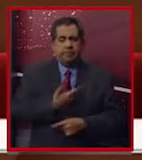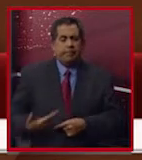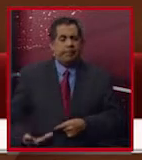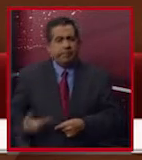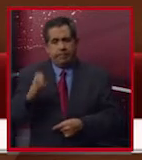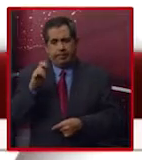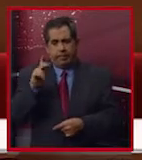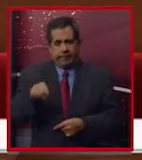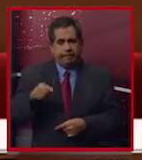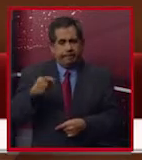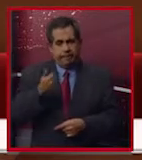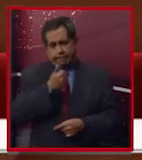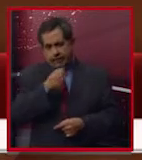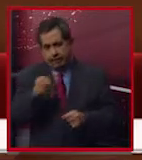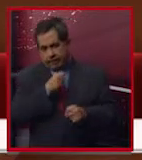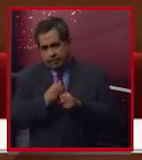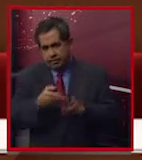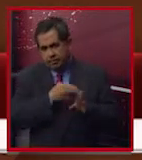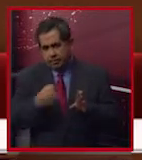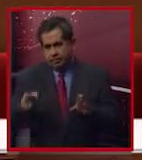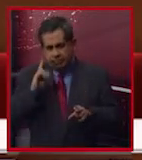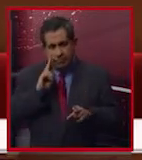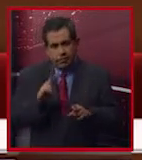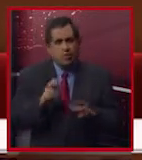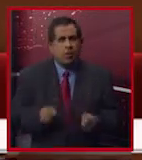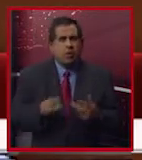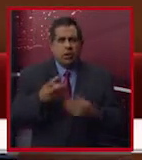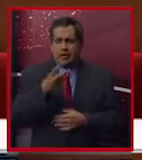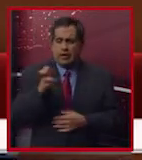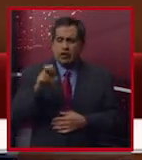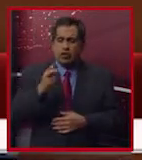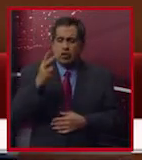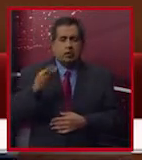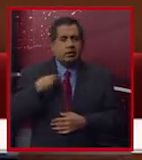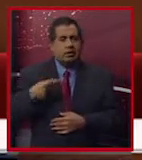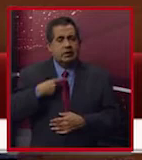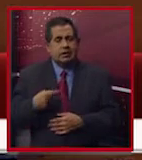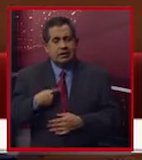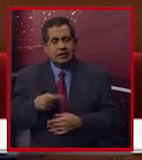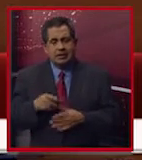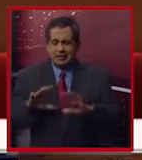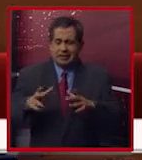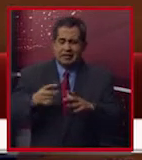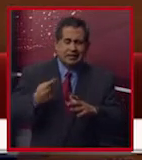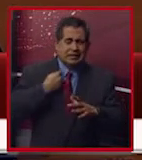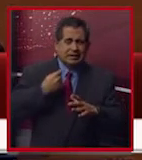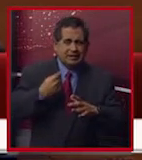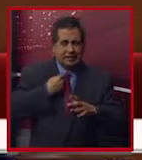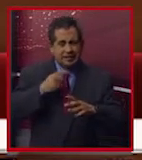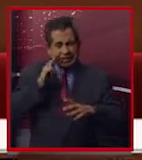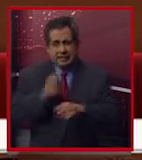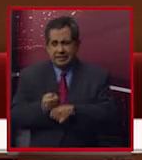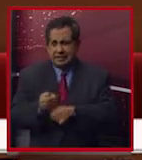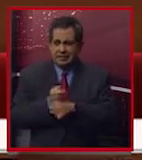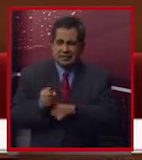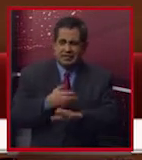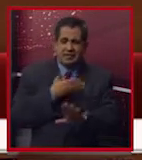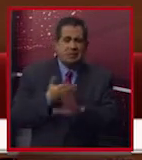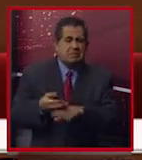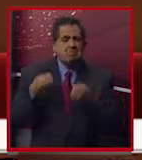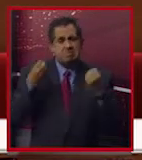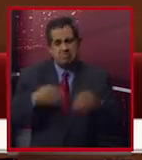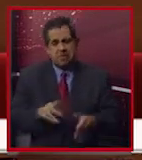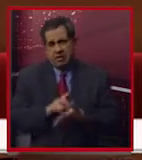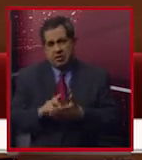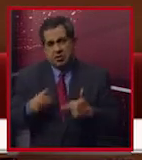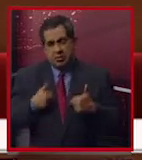Enrique Peña Nieto, se registraron 302 casos de personas y colectivos que han sido objeto de violación